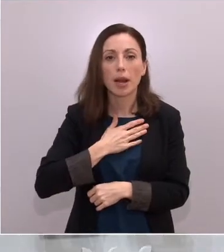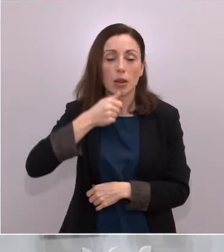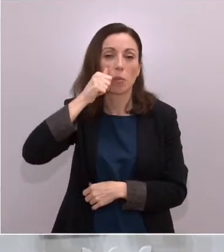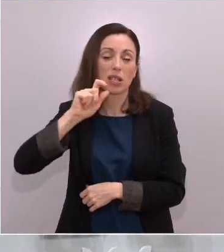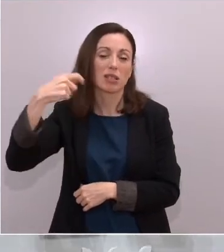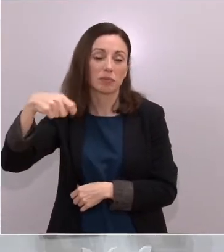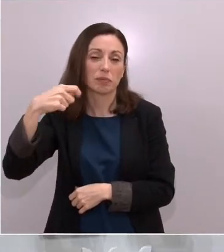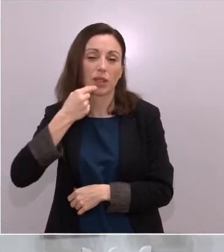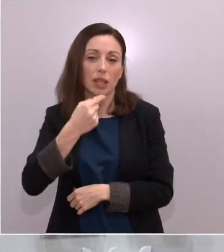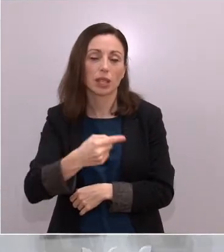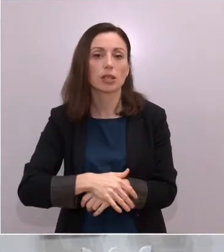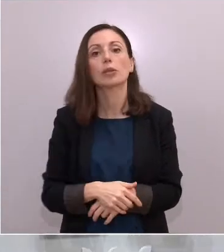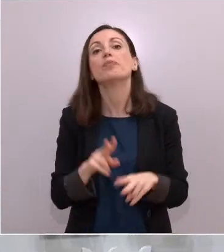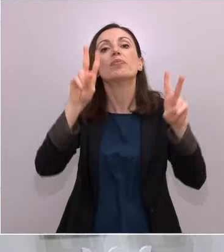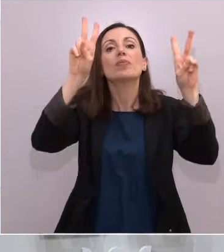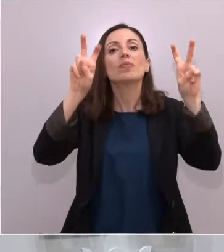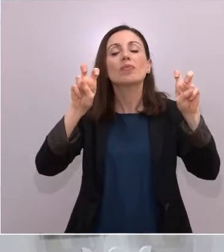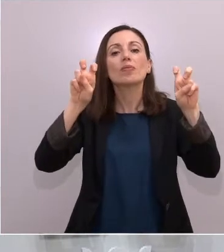Mire, una de las cuestiones que